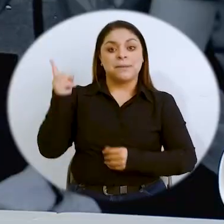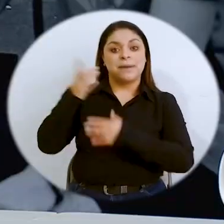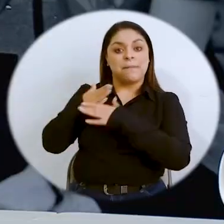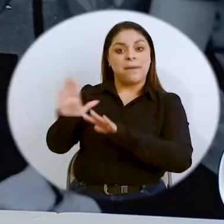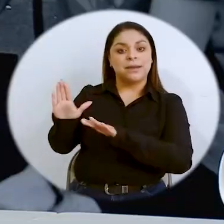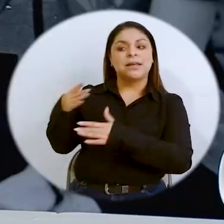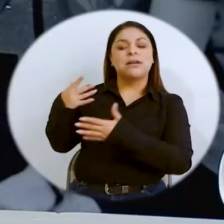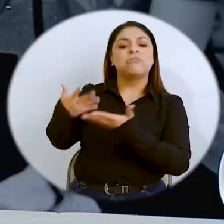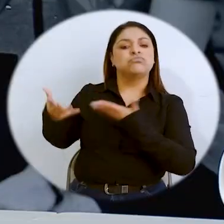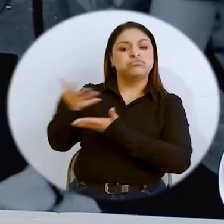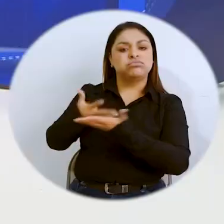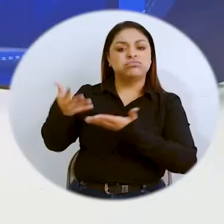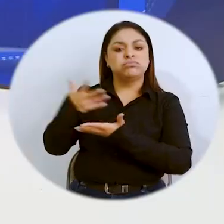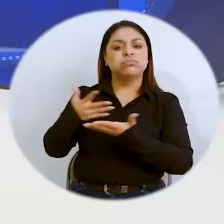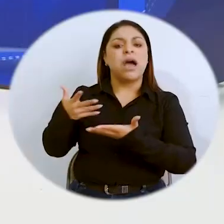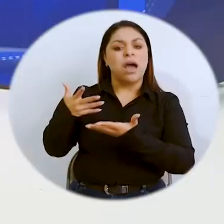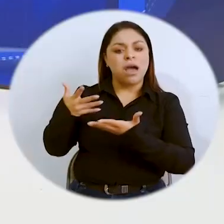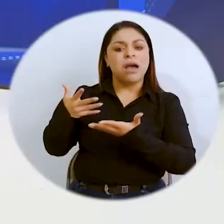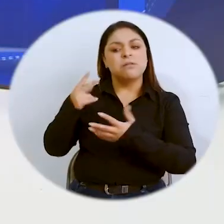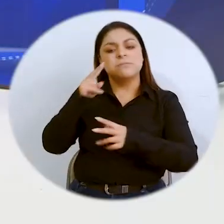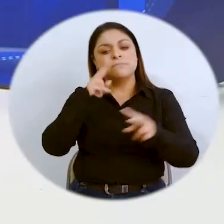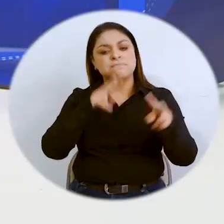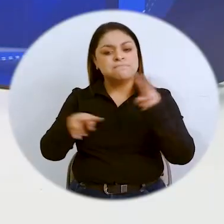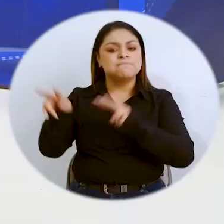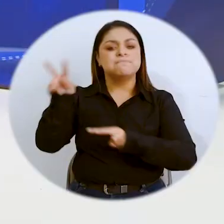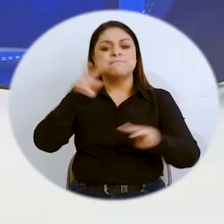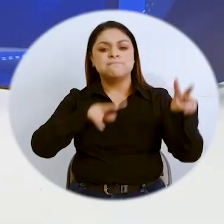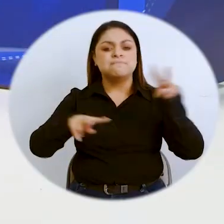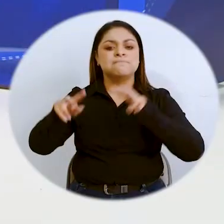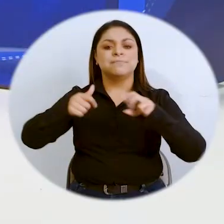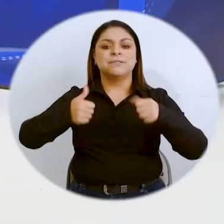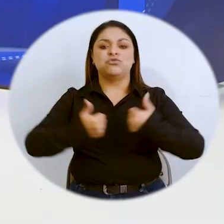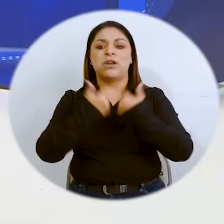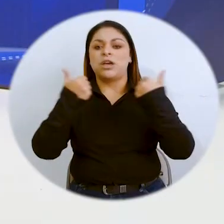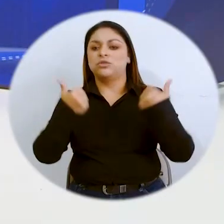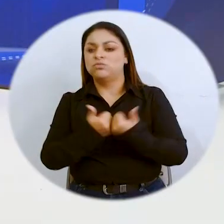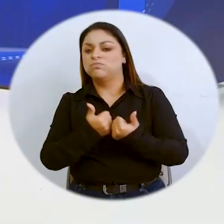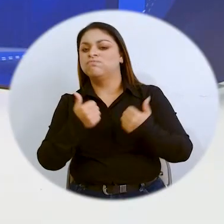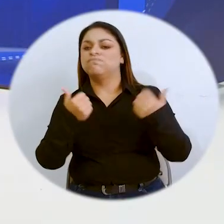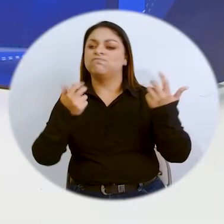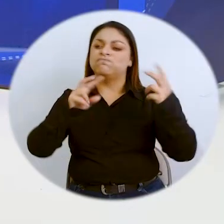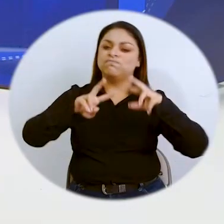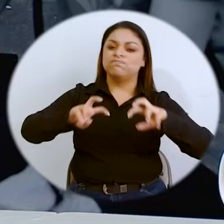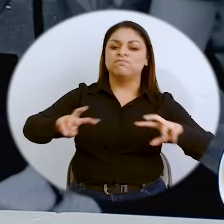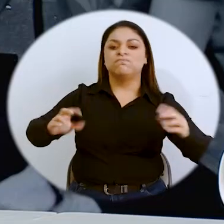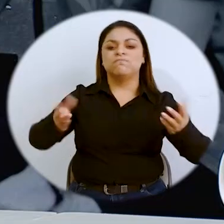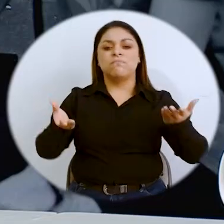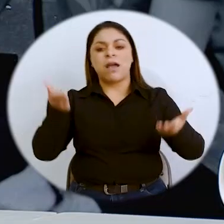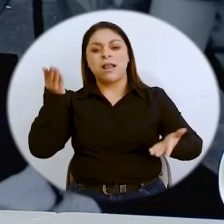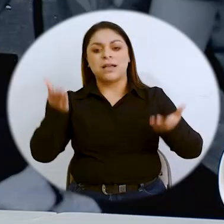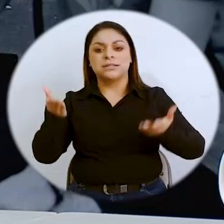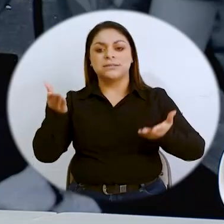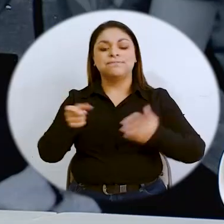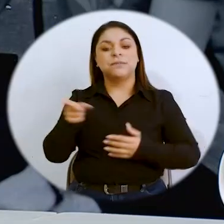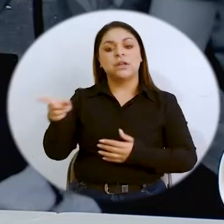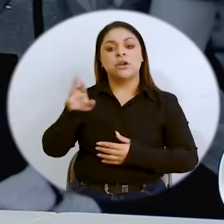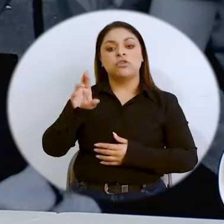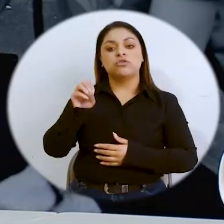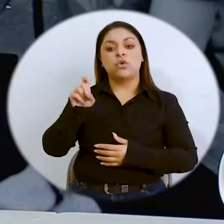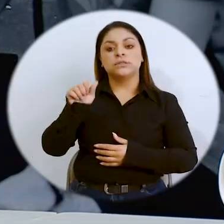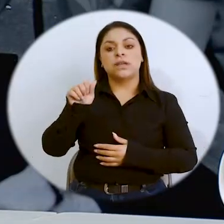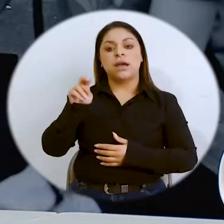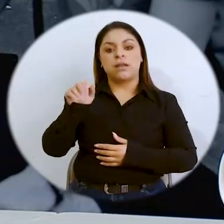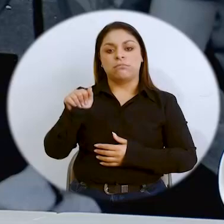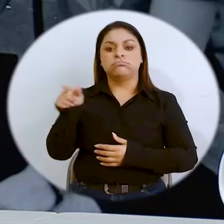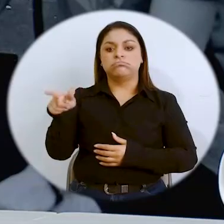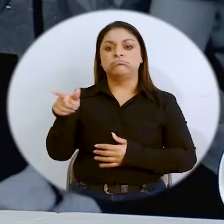Estábamos en el primer bloque haciendo como un balance general de la elección y de los retos país que se enfrentan. Roxana nos hizo